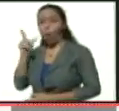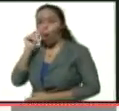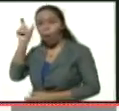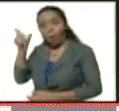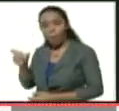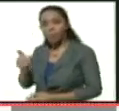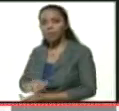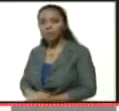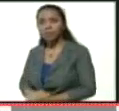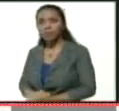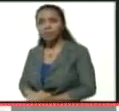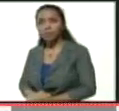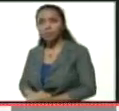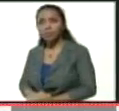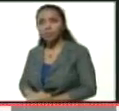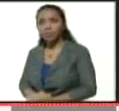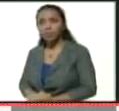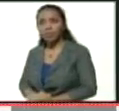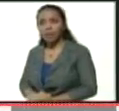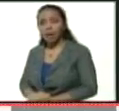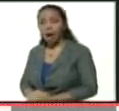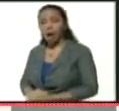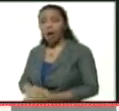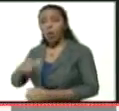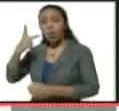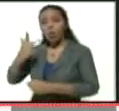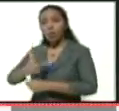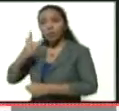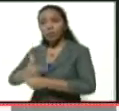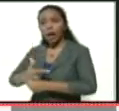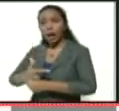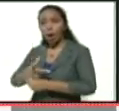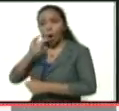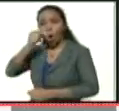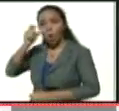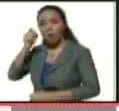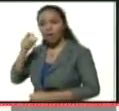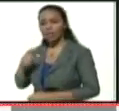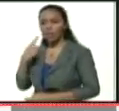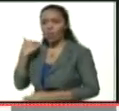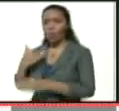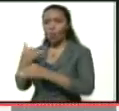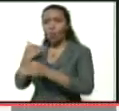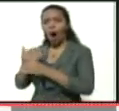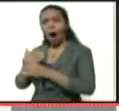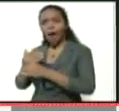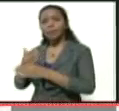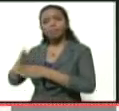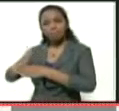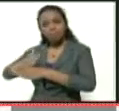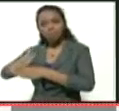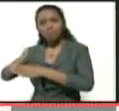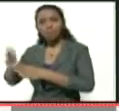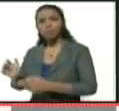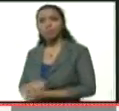Arbenz, en Guatemala, comunista. Y así, Joao Goulart,